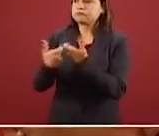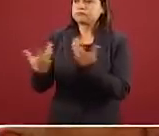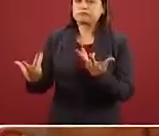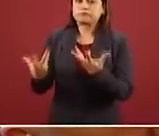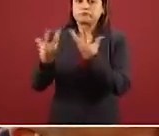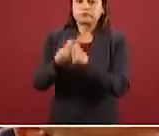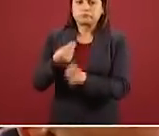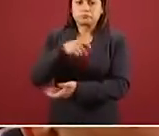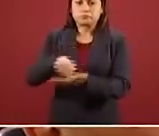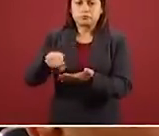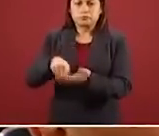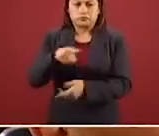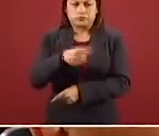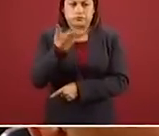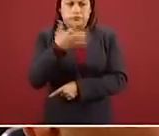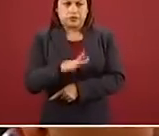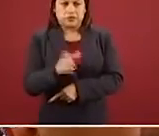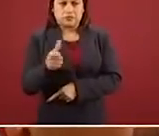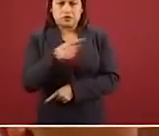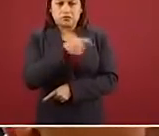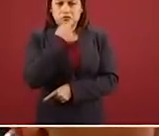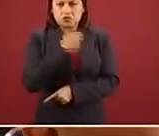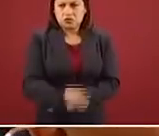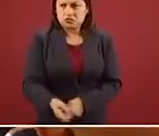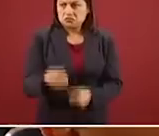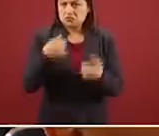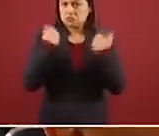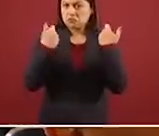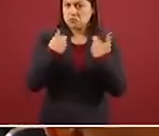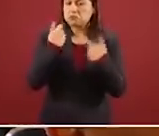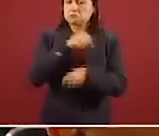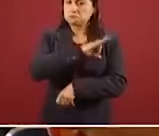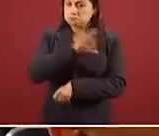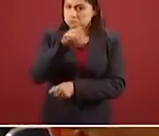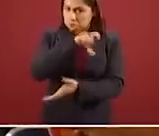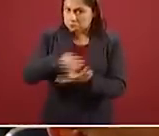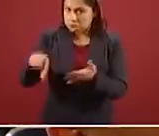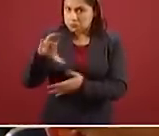los menores, los niños, los estudiantes y todo.